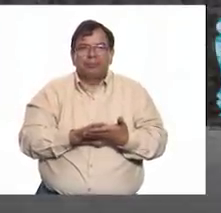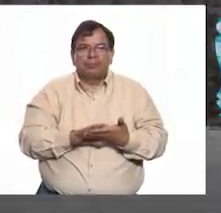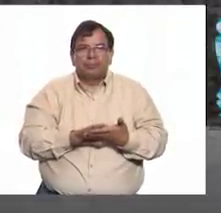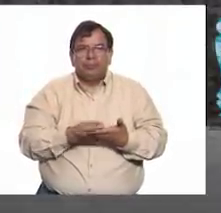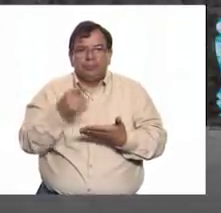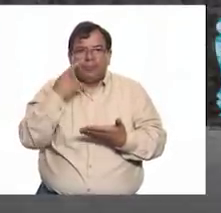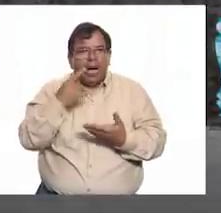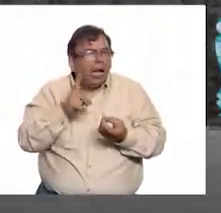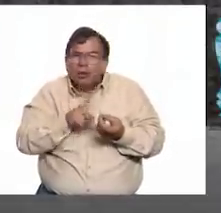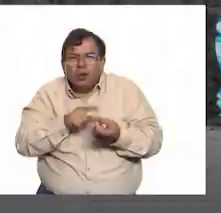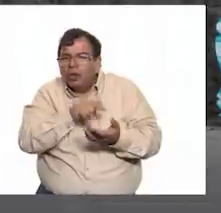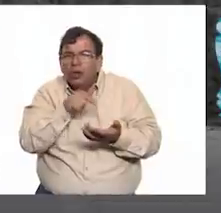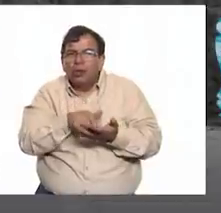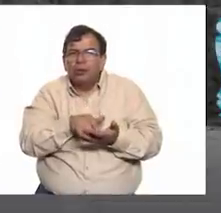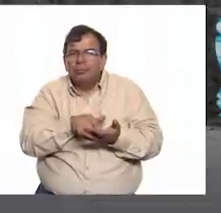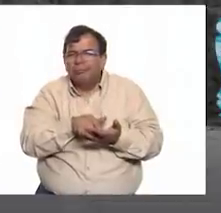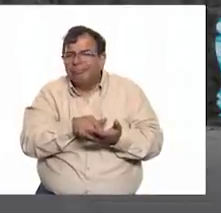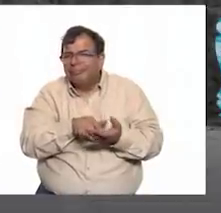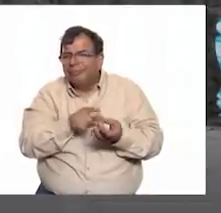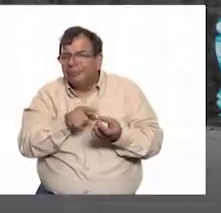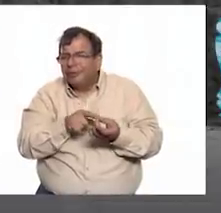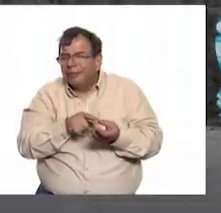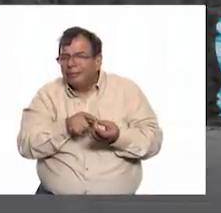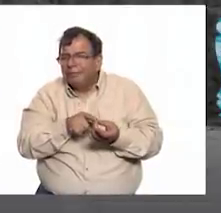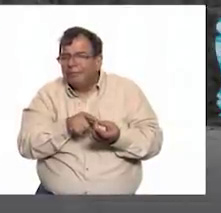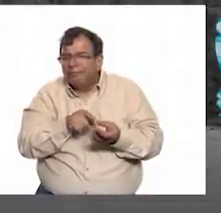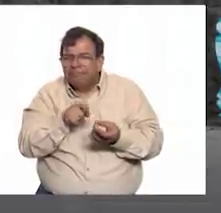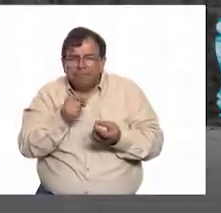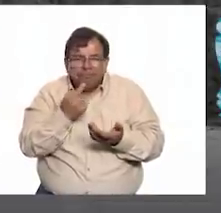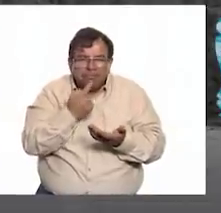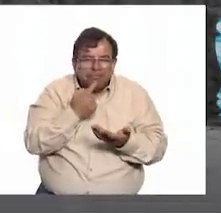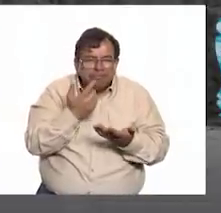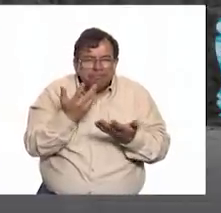¿Y a dónde vamos, maestra? ¿A dónde iremos? ¿Será a